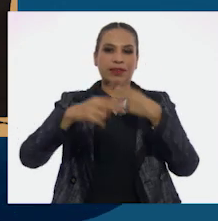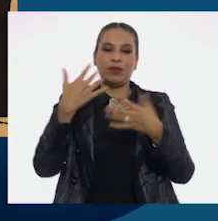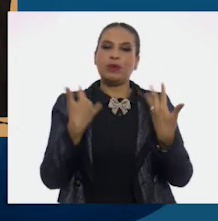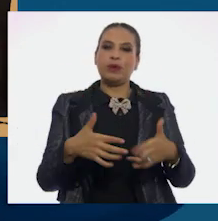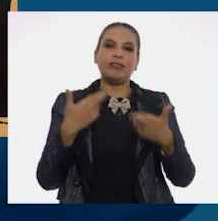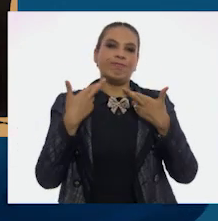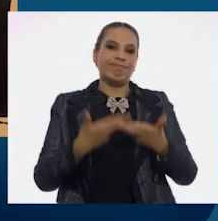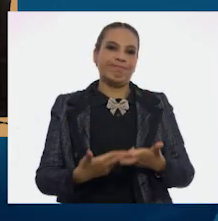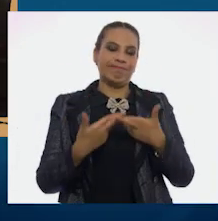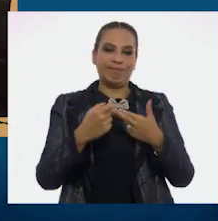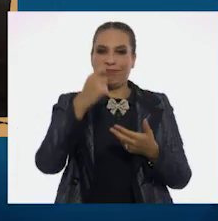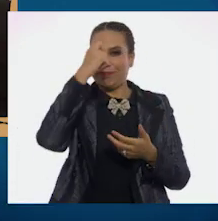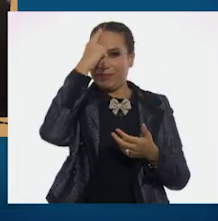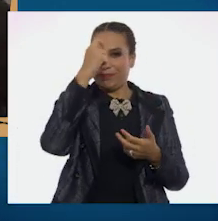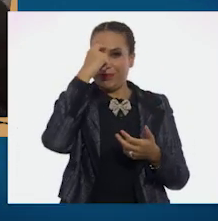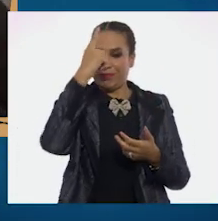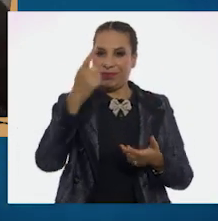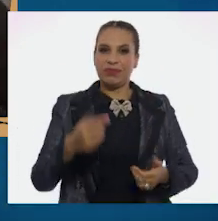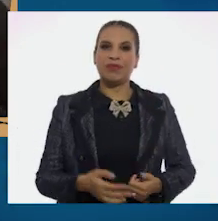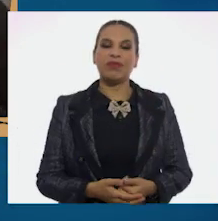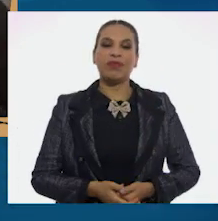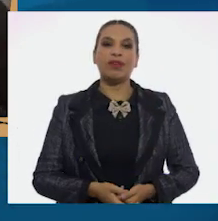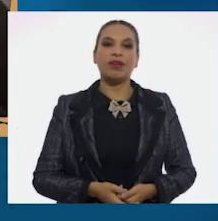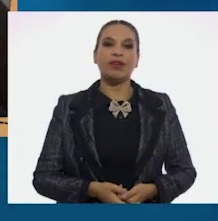gran variedad de inventos.